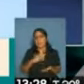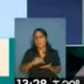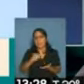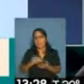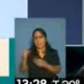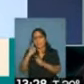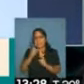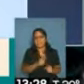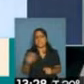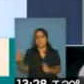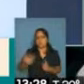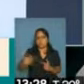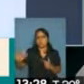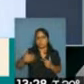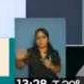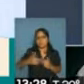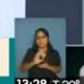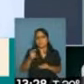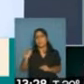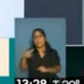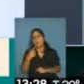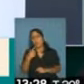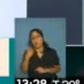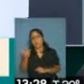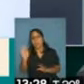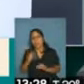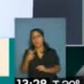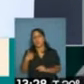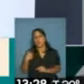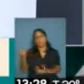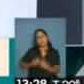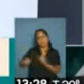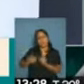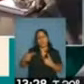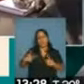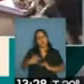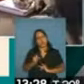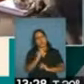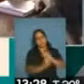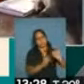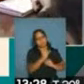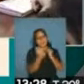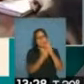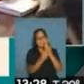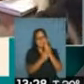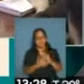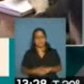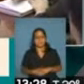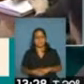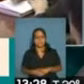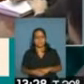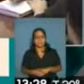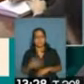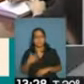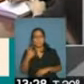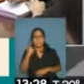recibiendo gente que va a seguir trayendo las inquietudes que después le volcaremos a él también. Eso le voy a preguntar porque sin dudas uno ve que si ya